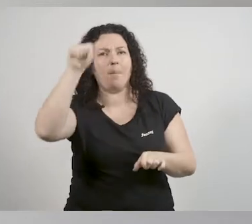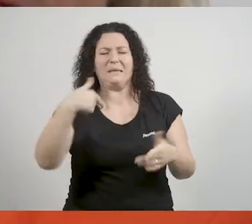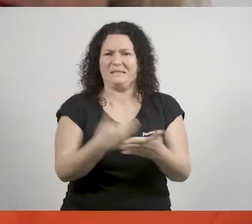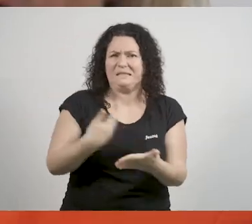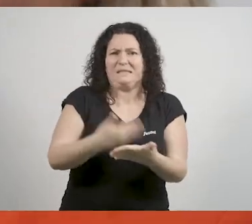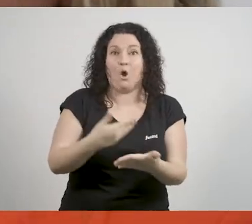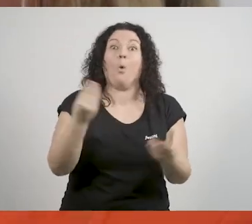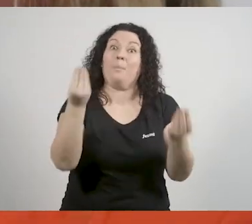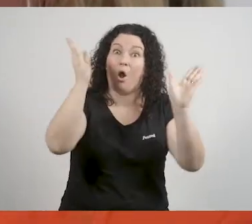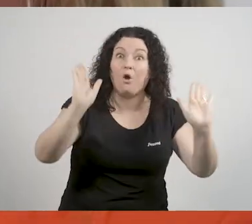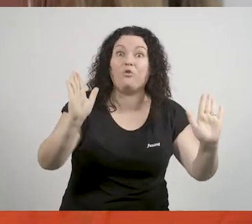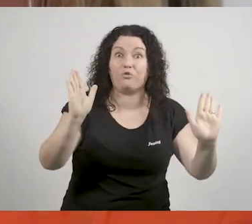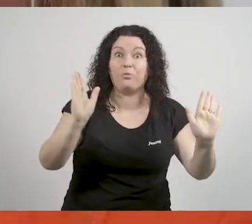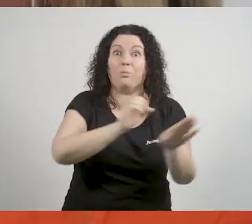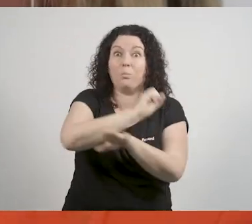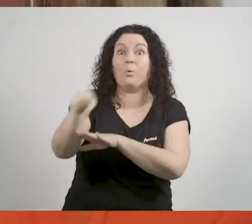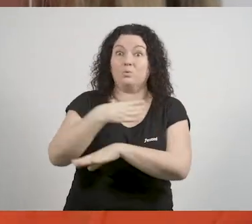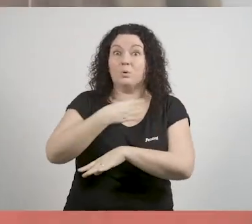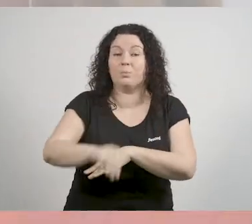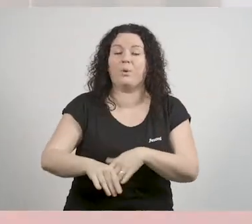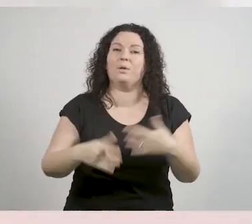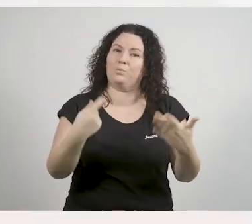hombre, o mejor.